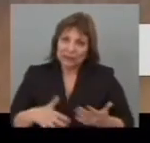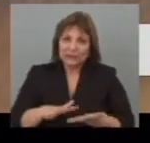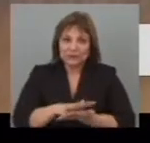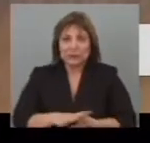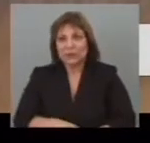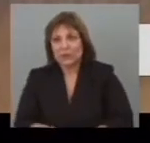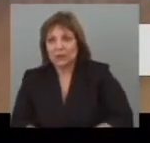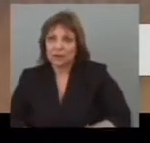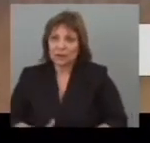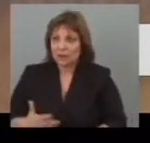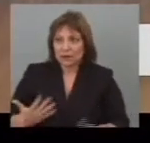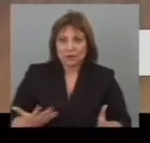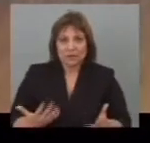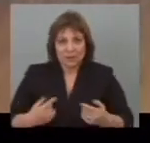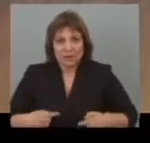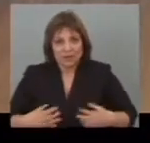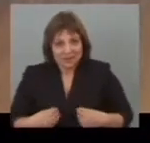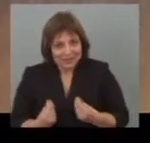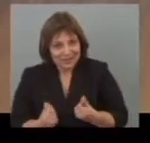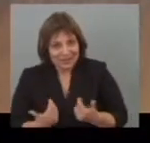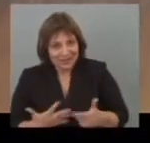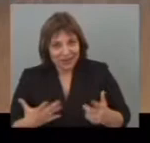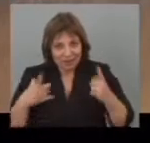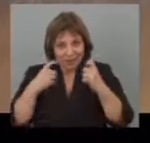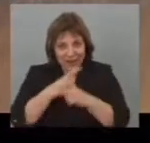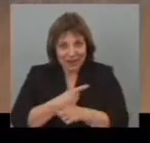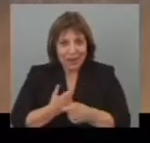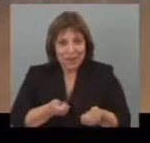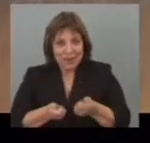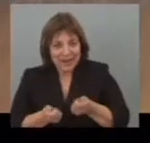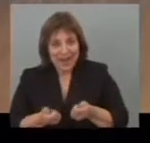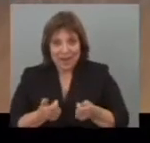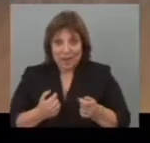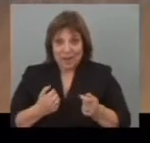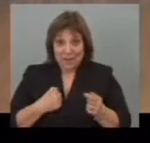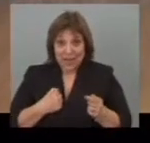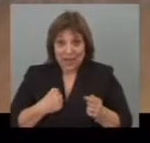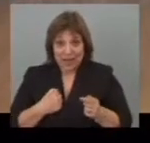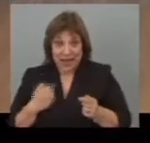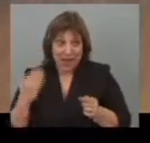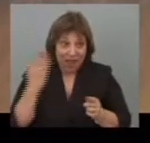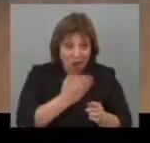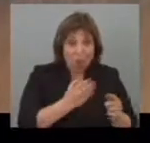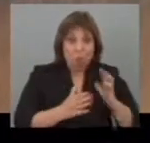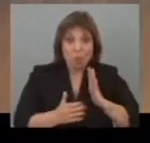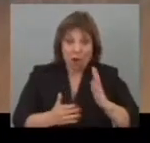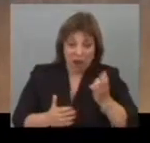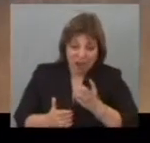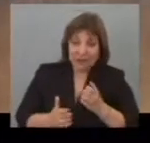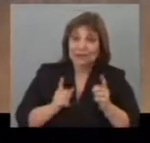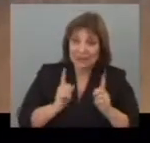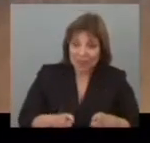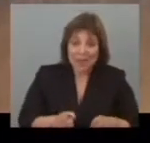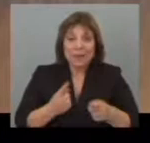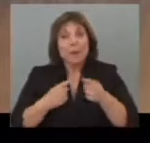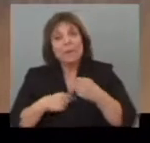que generan elementos complejos de manejo, tanto para el ofensor como para la víctima. Sin embargo,